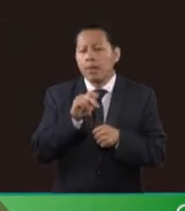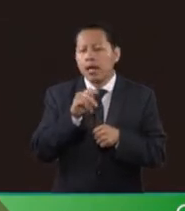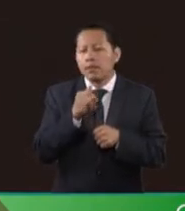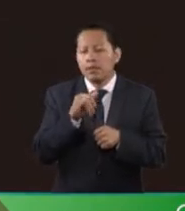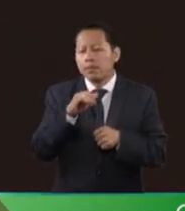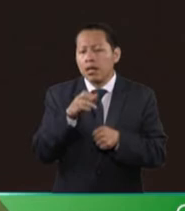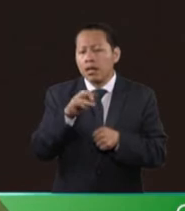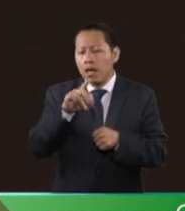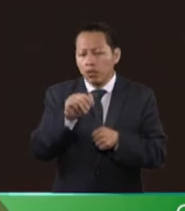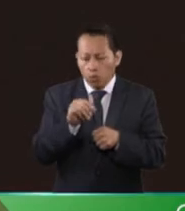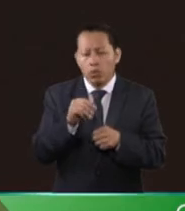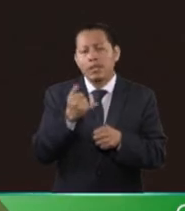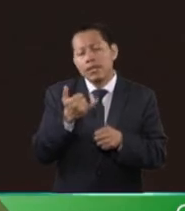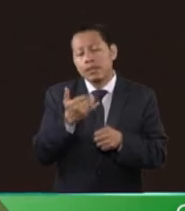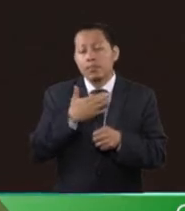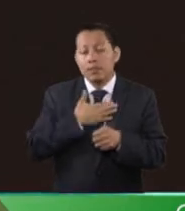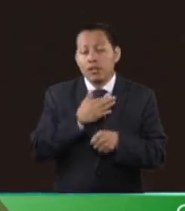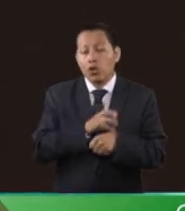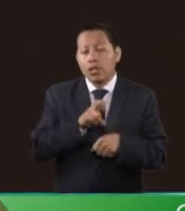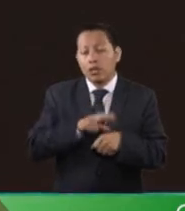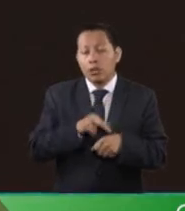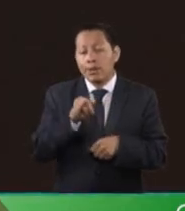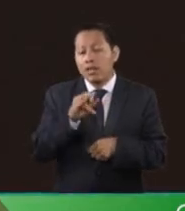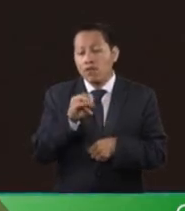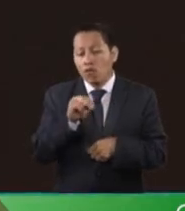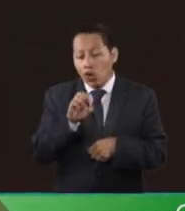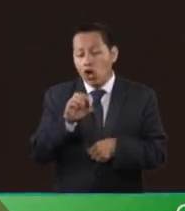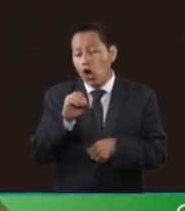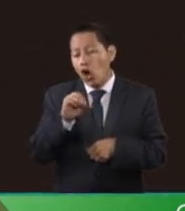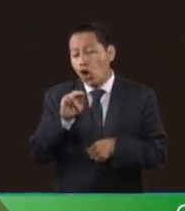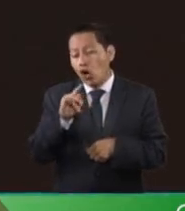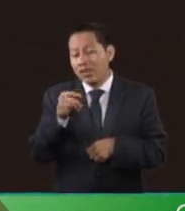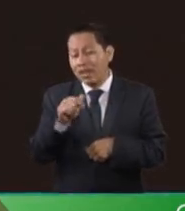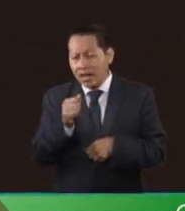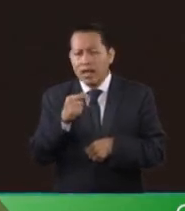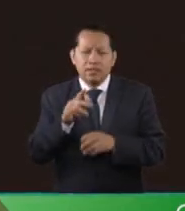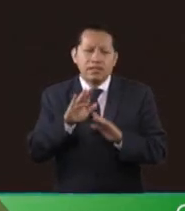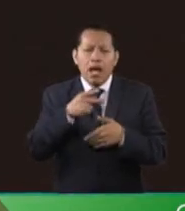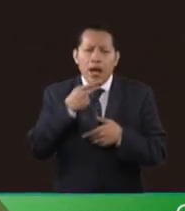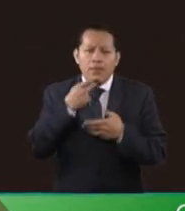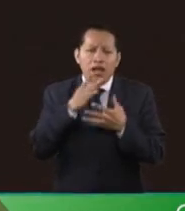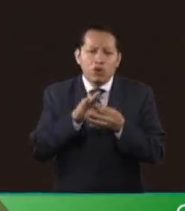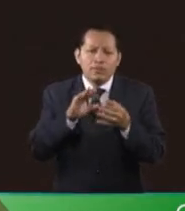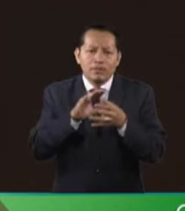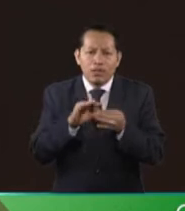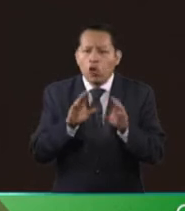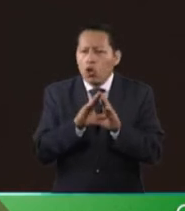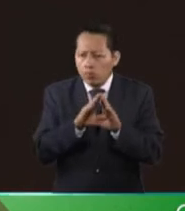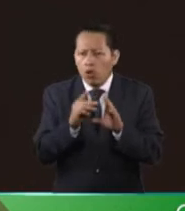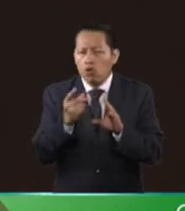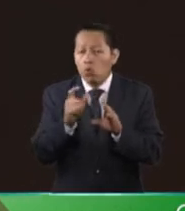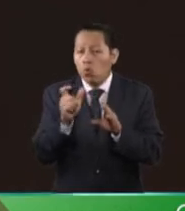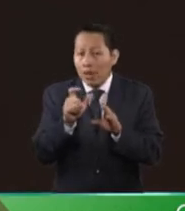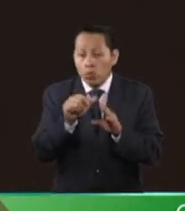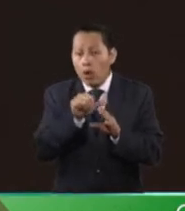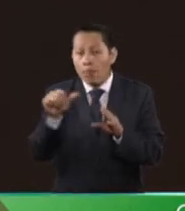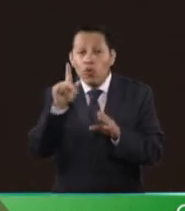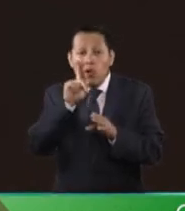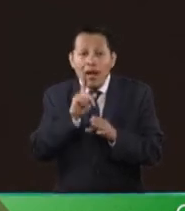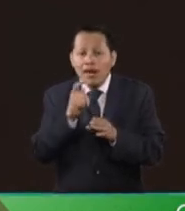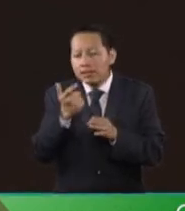Mercado y mi coordinadora también, Ivonne Ortega, hablaron de la enorme desigualdad que hay en los créditos que otorgan a las